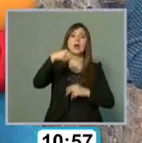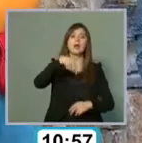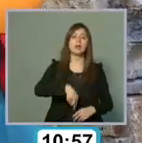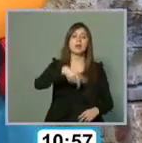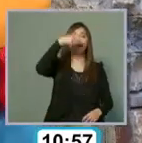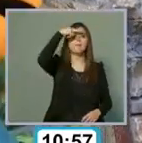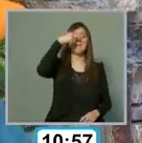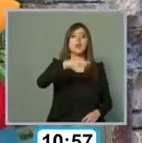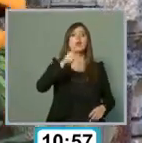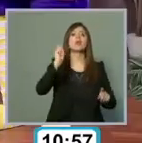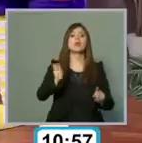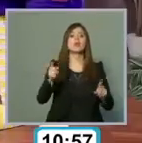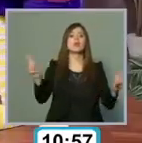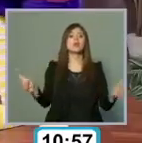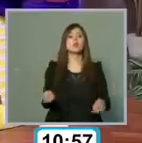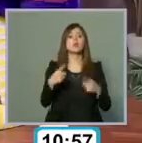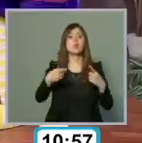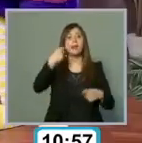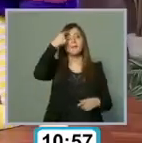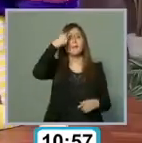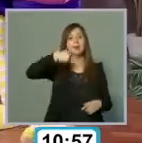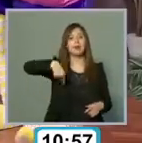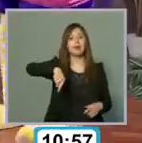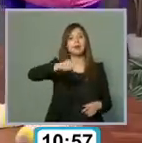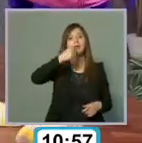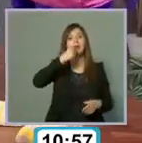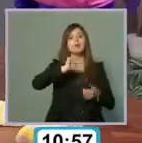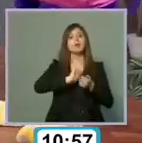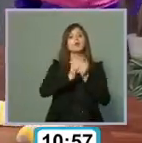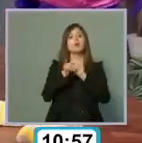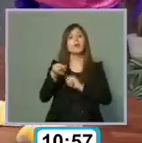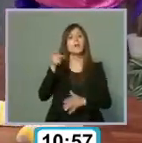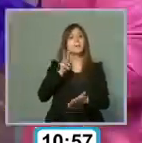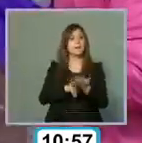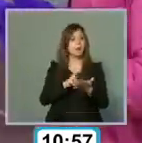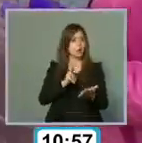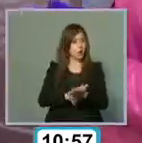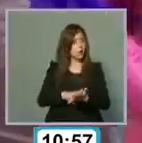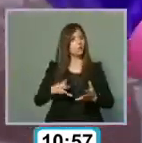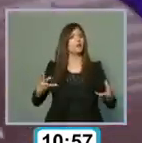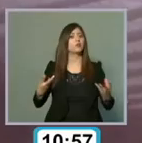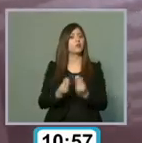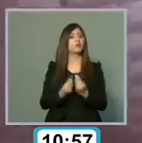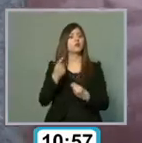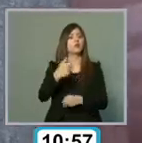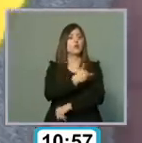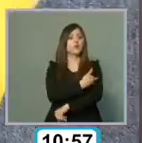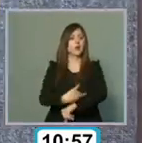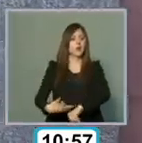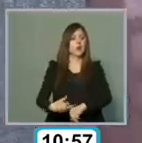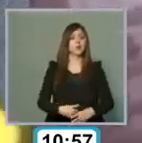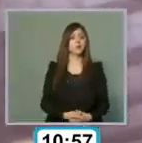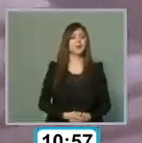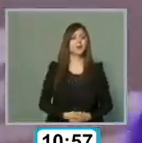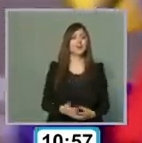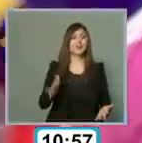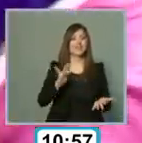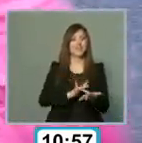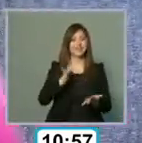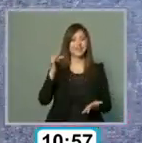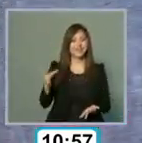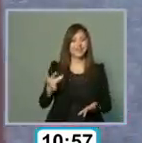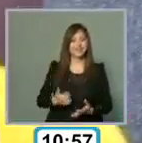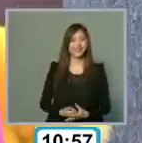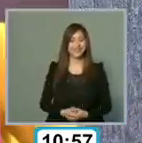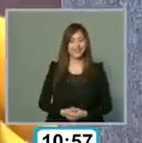pues música para niños y sobre todo con los valores, y lo importante es que la familia se integre. Exactamente. Muchas Creo gracias. que lo logramos muy bien.